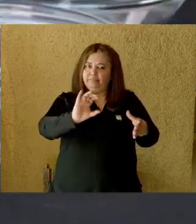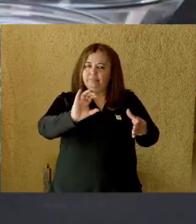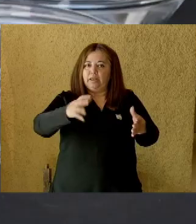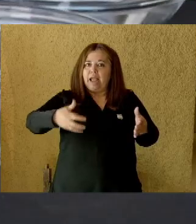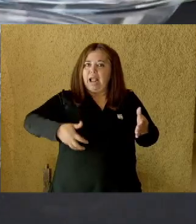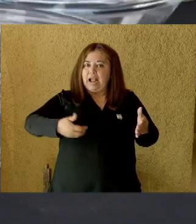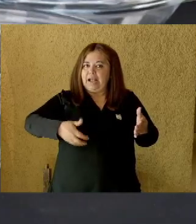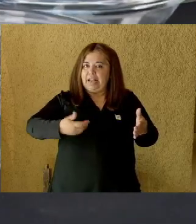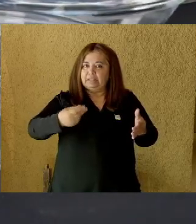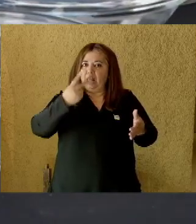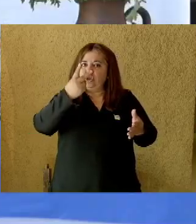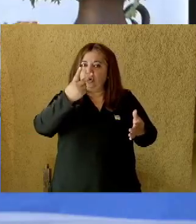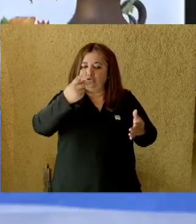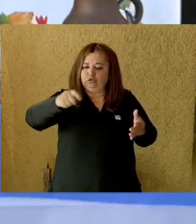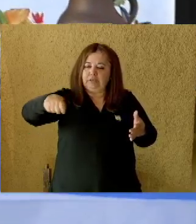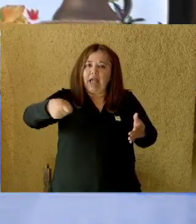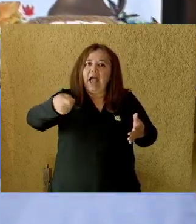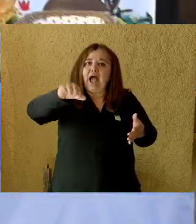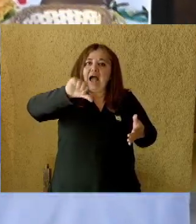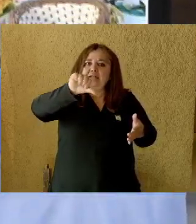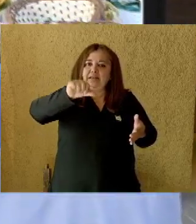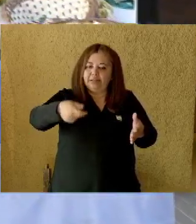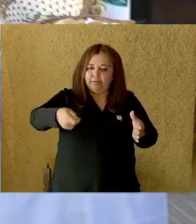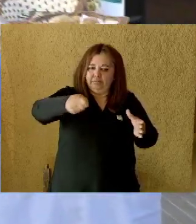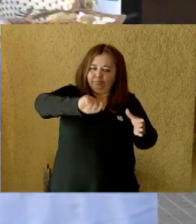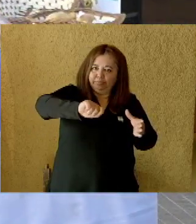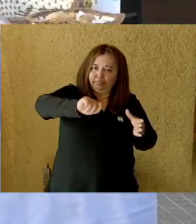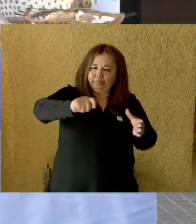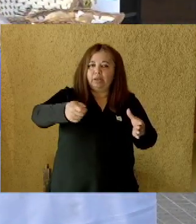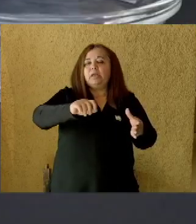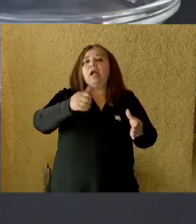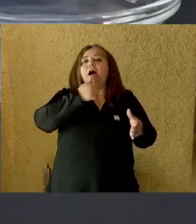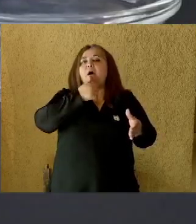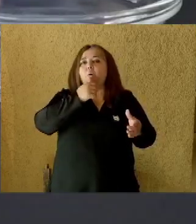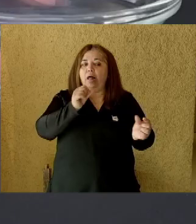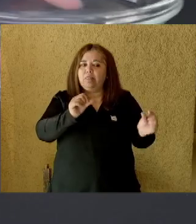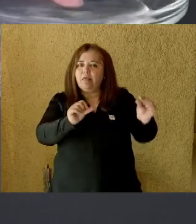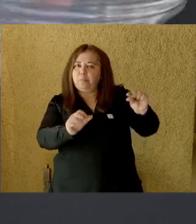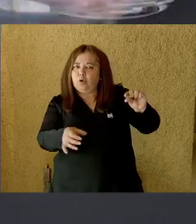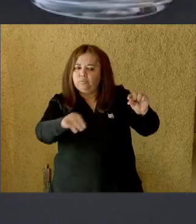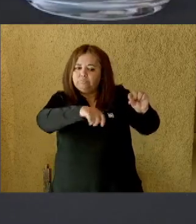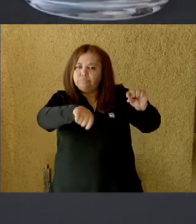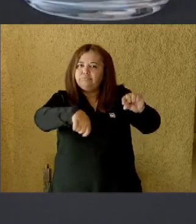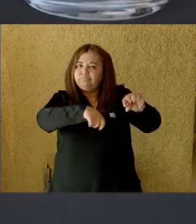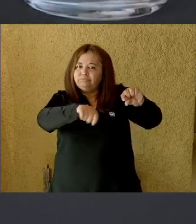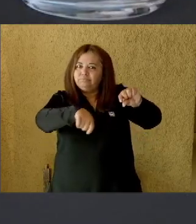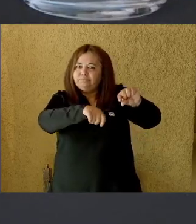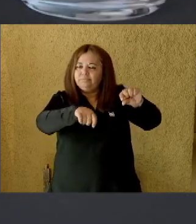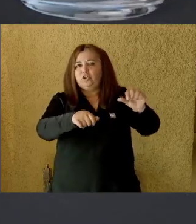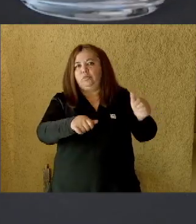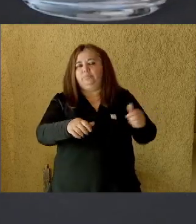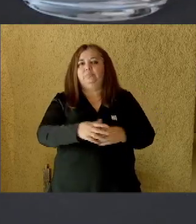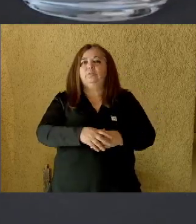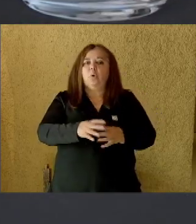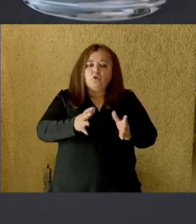Acá tengo 2 cucharadas de aceite. Y lo que voy a hacer es ir incorporando agua de a poquito, a medida que vaya necesitando. Una vez que tengo un bollo